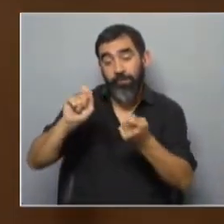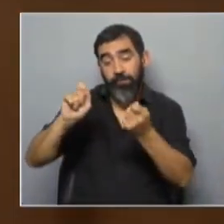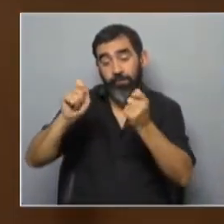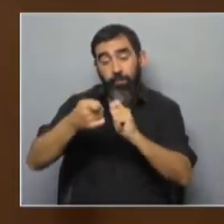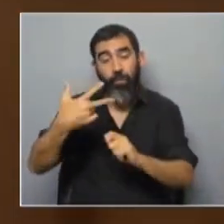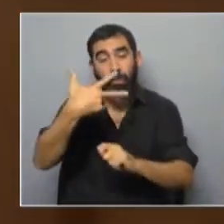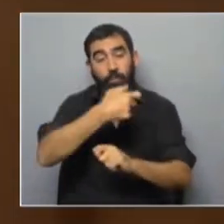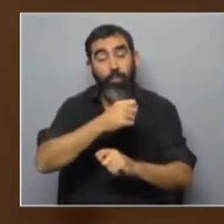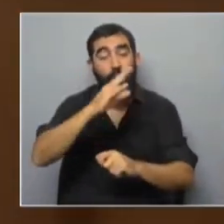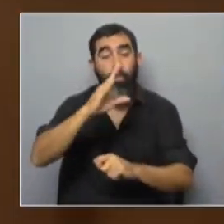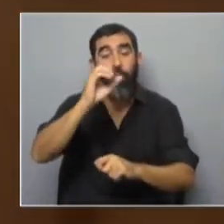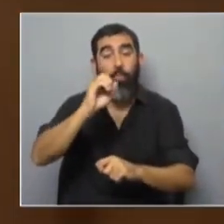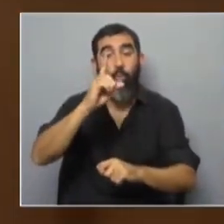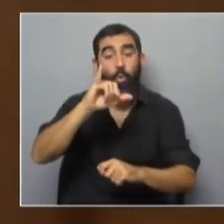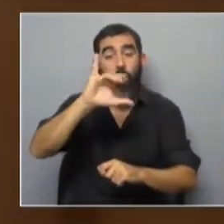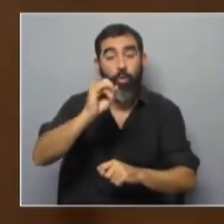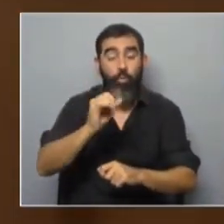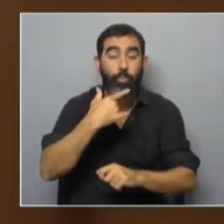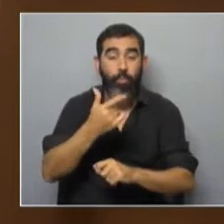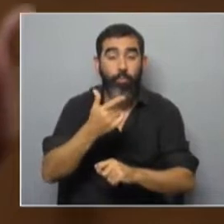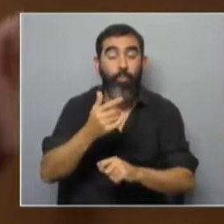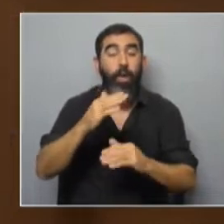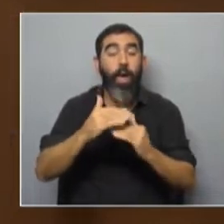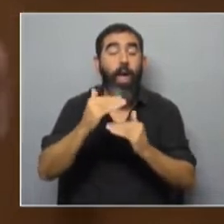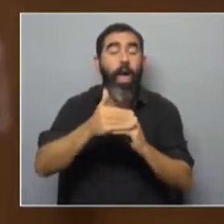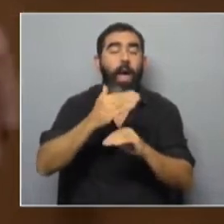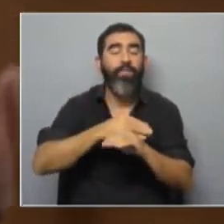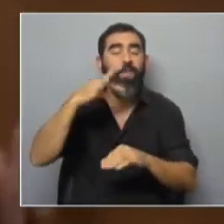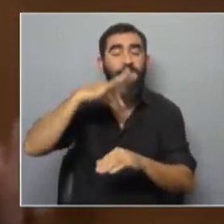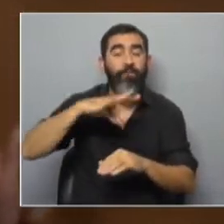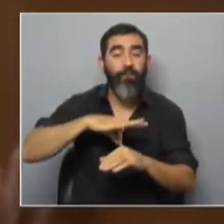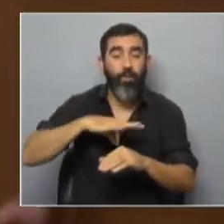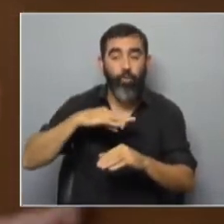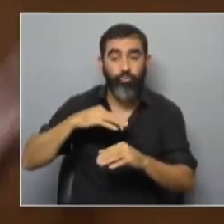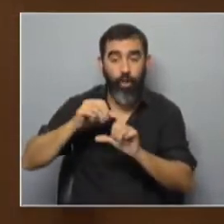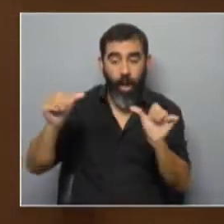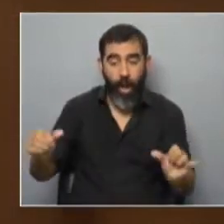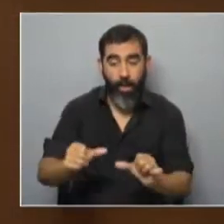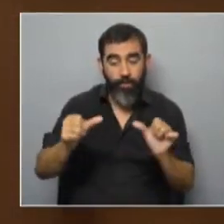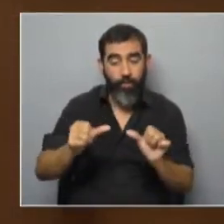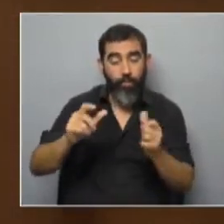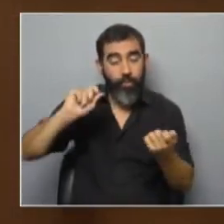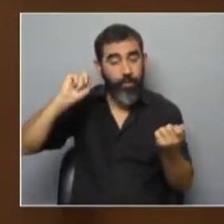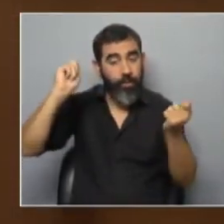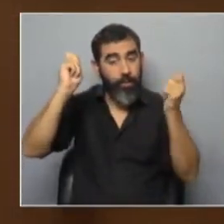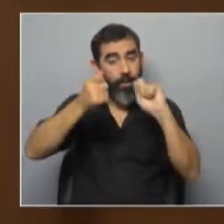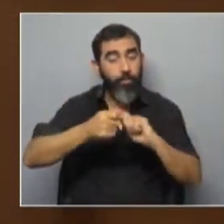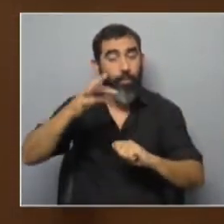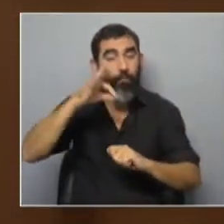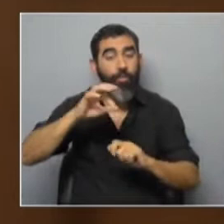con las vacunas de polio, por ejemplo, que eran en base a virus vivos atenuados, que se cambió por